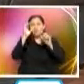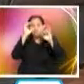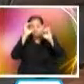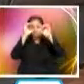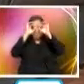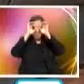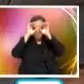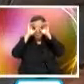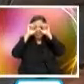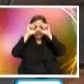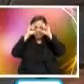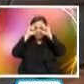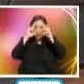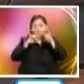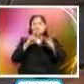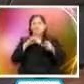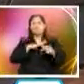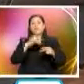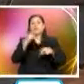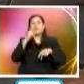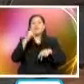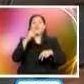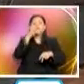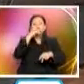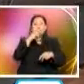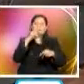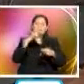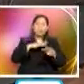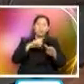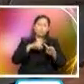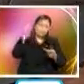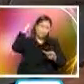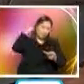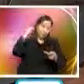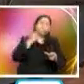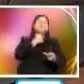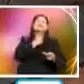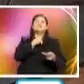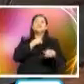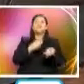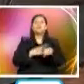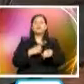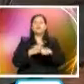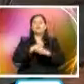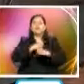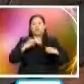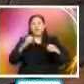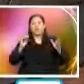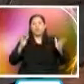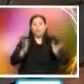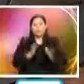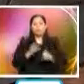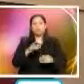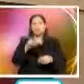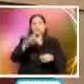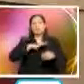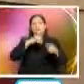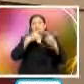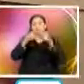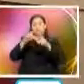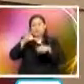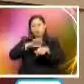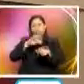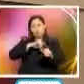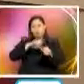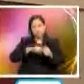audiólogos, pediatras, tienen problemas de tiroides, tenemos endocrinólogos. Entonces se da como un seguimiento pues multidisciplinario. Claro.